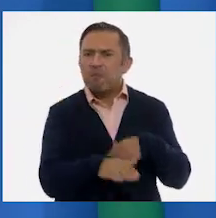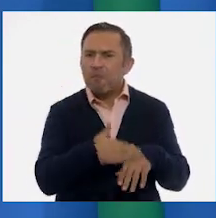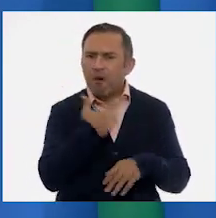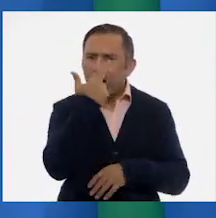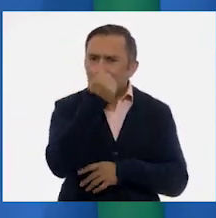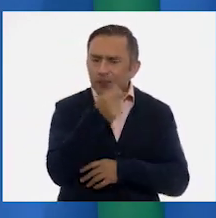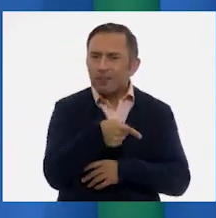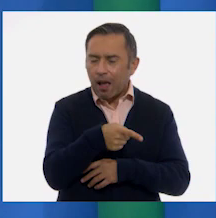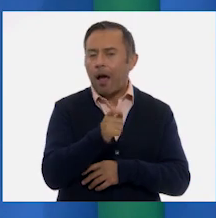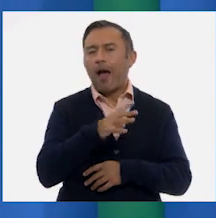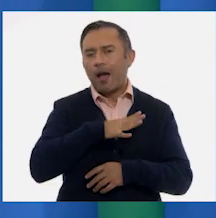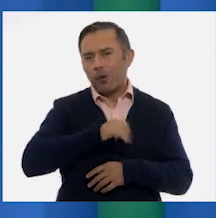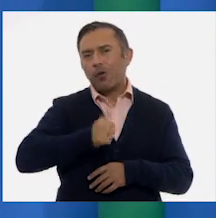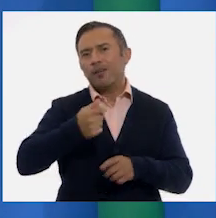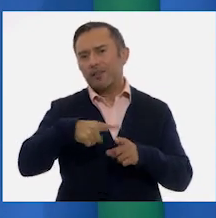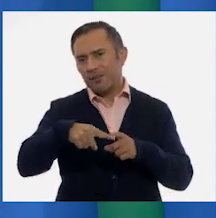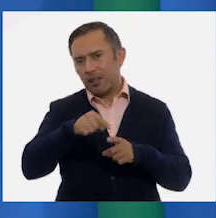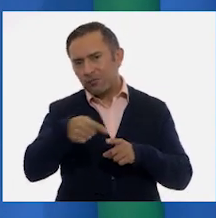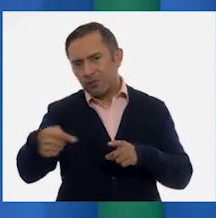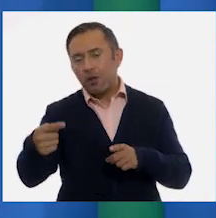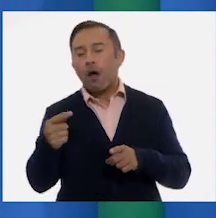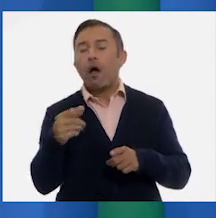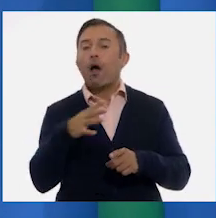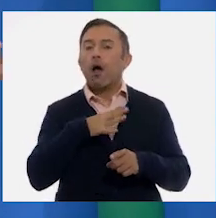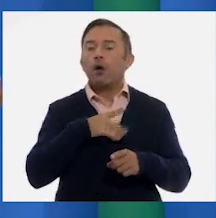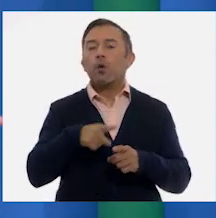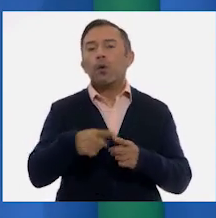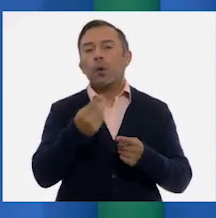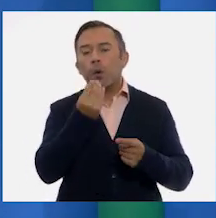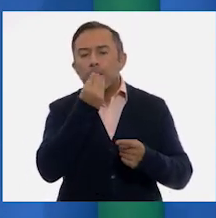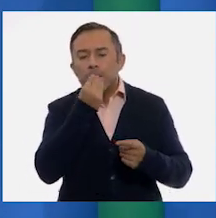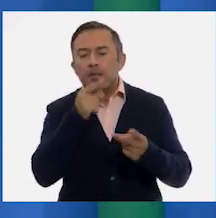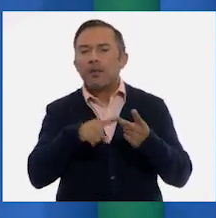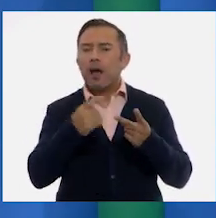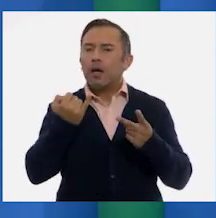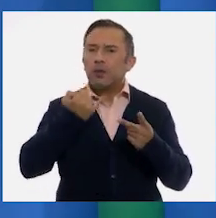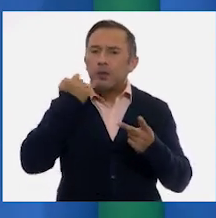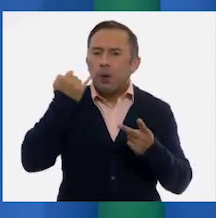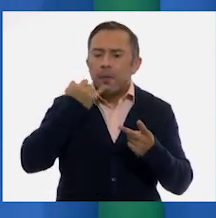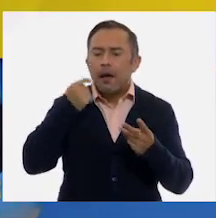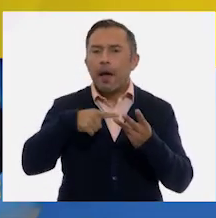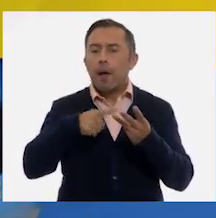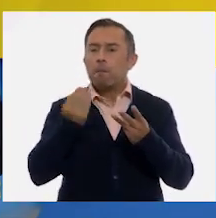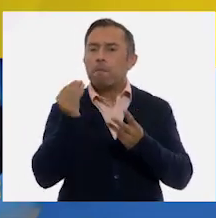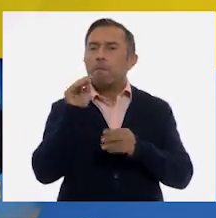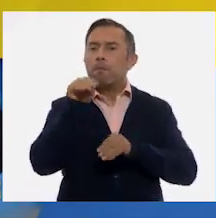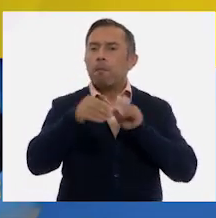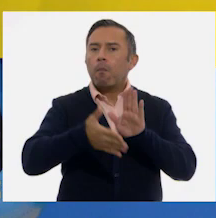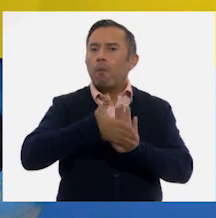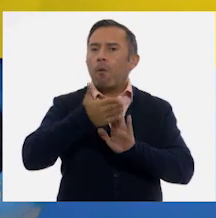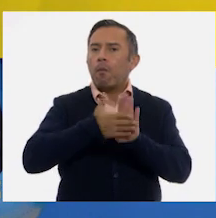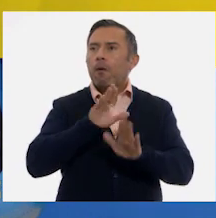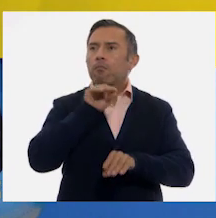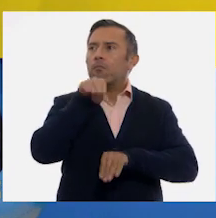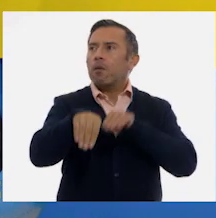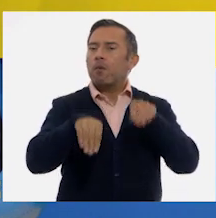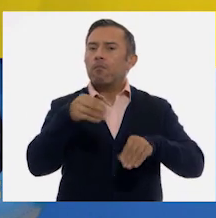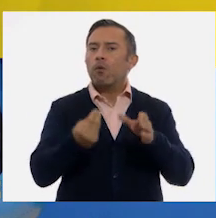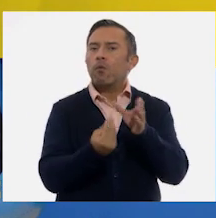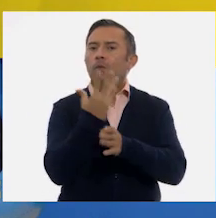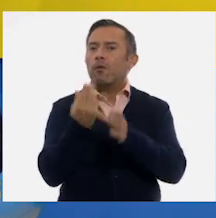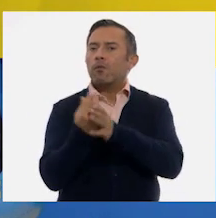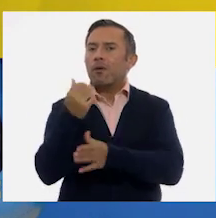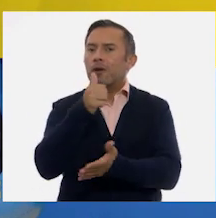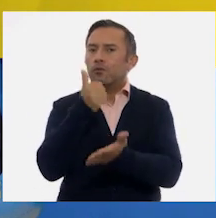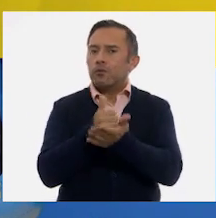ámbitos, desde la comida o la lengua que hablaban hasta la fundación de nuevas ciudades. Suena que sí